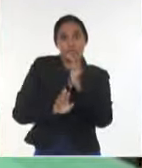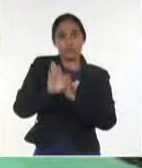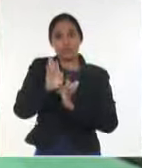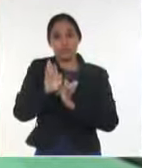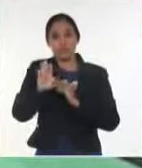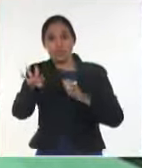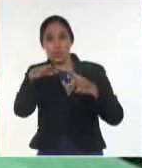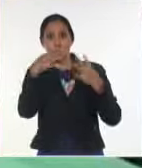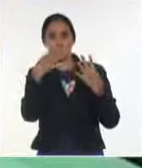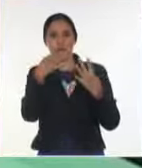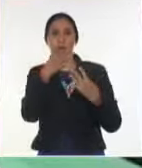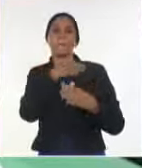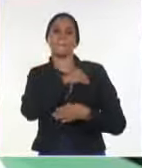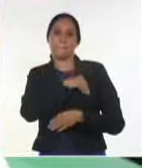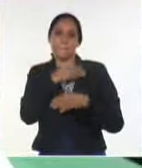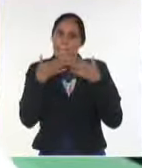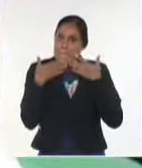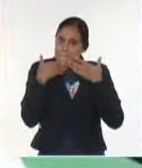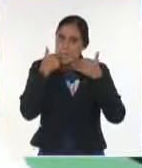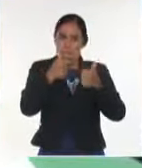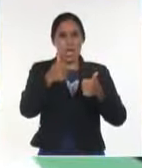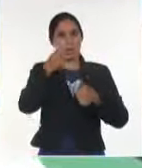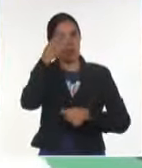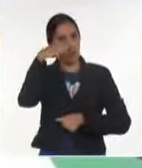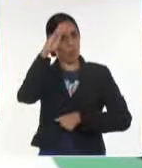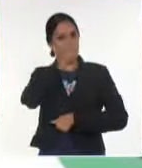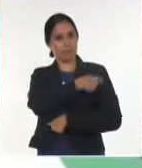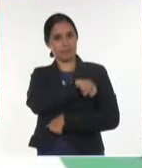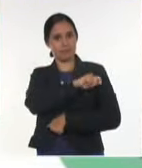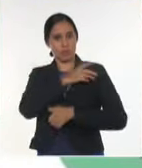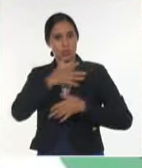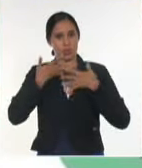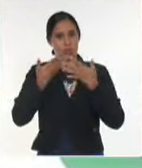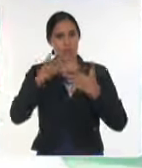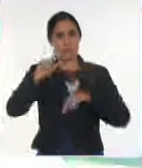Y nada, aquí estamos y mañana es otro día más y vamos a salir adelante.